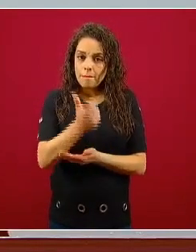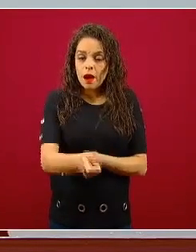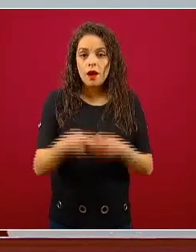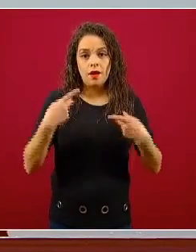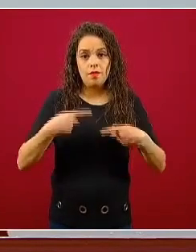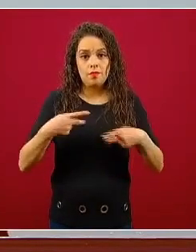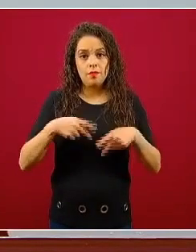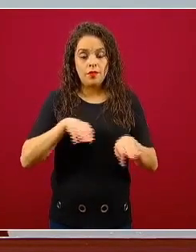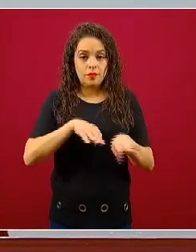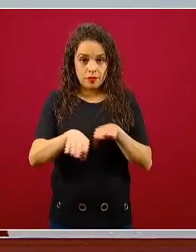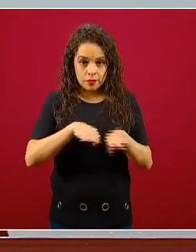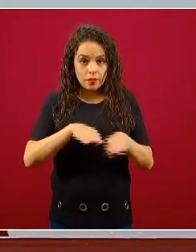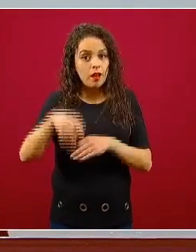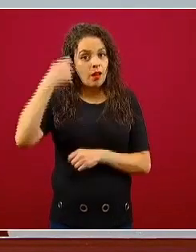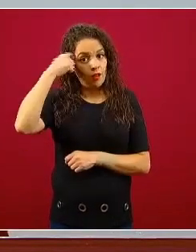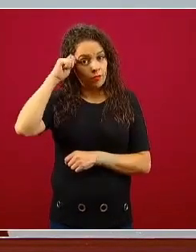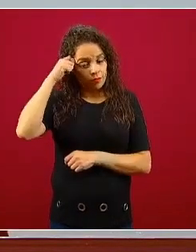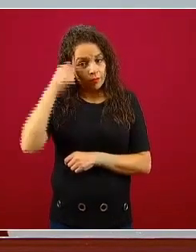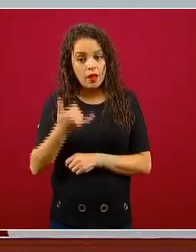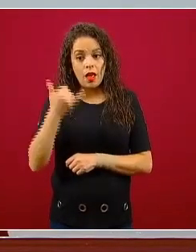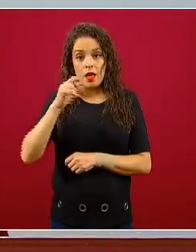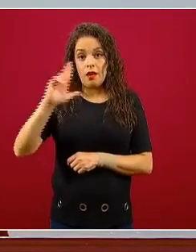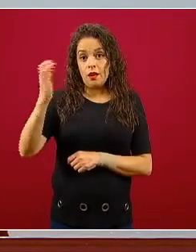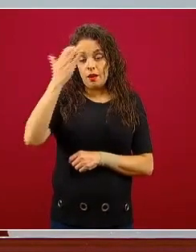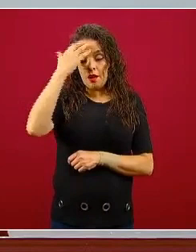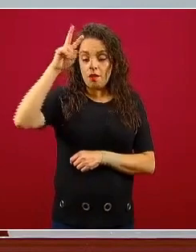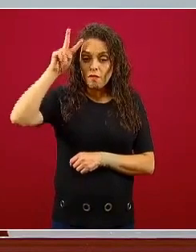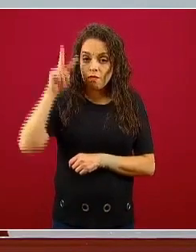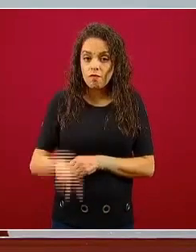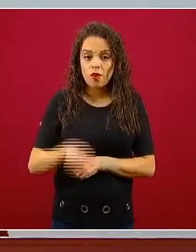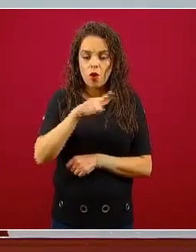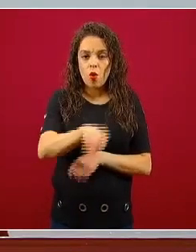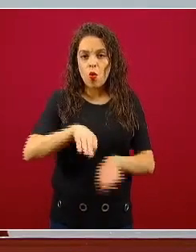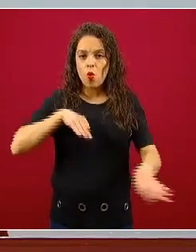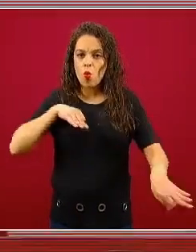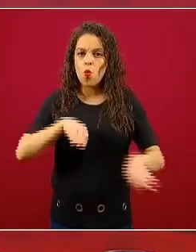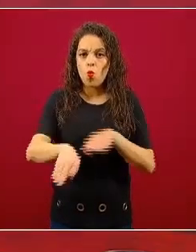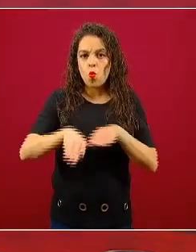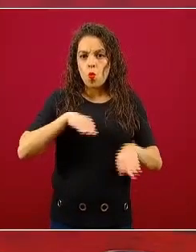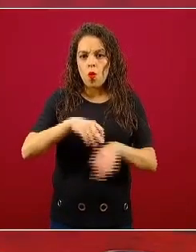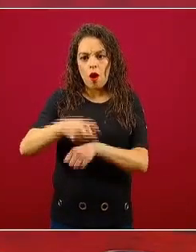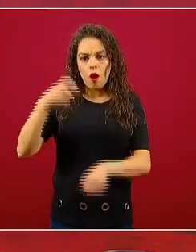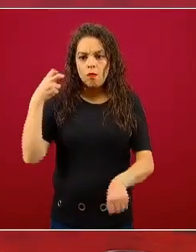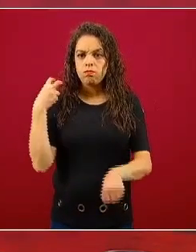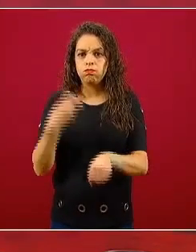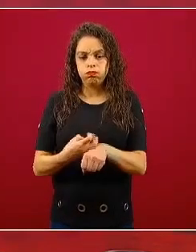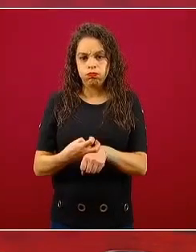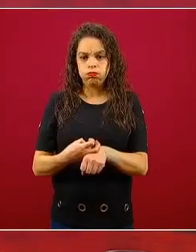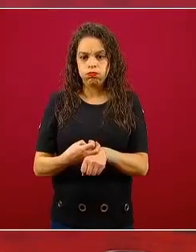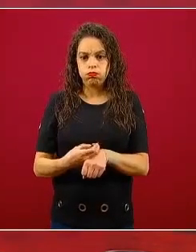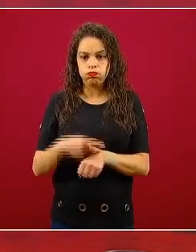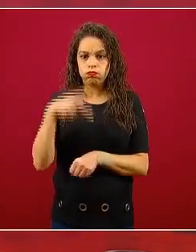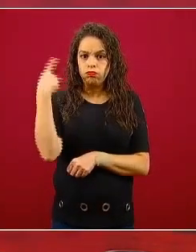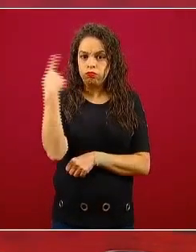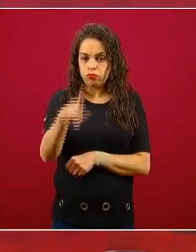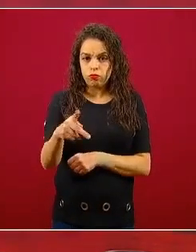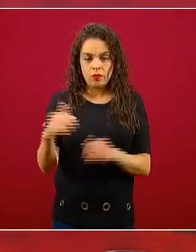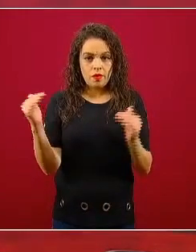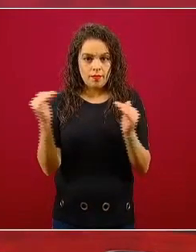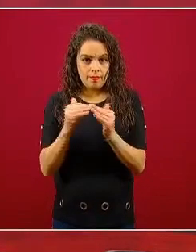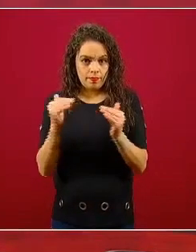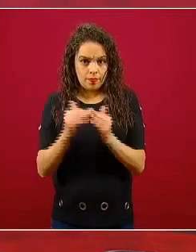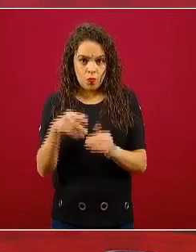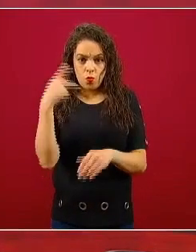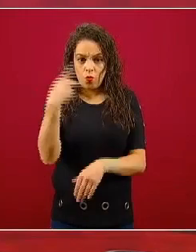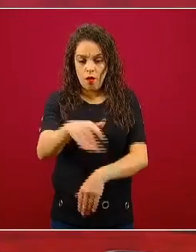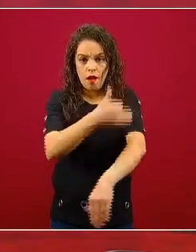y reconocer esa labor que han hecho las trabajadoras del hogar en sus familias, en sus casas,